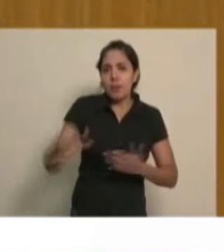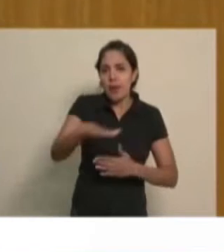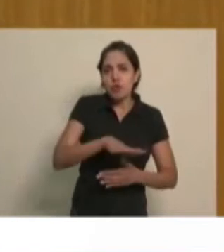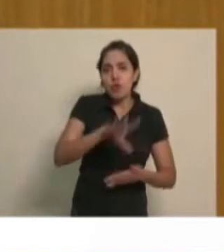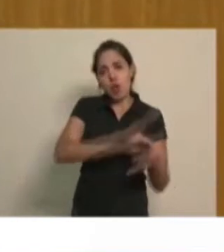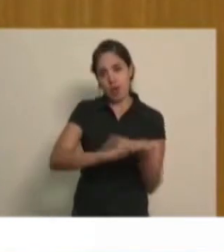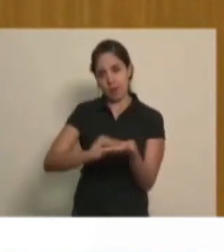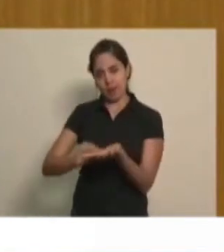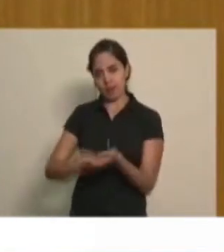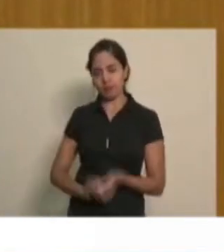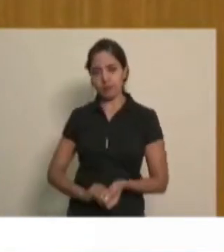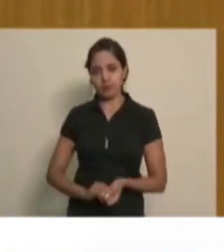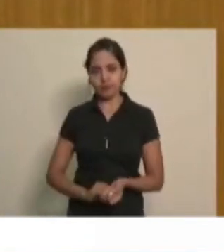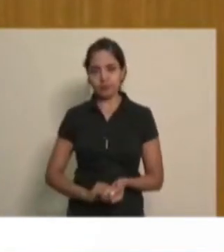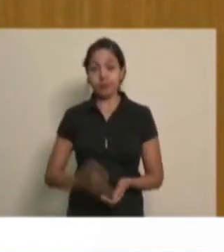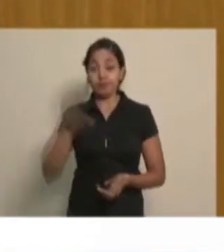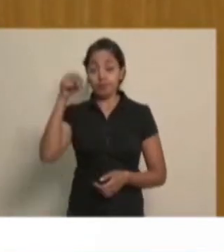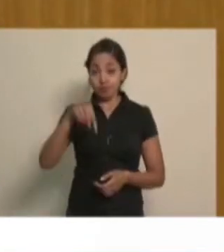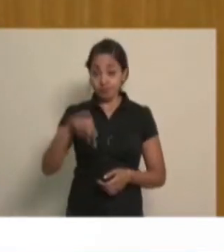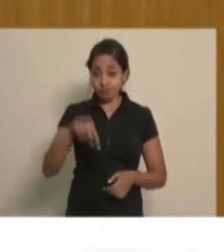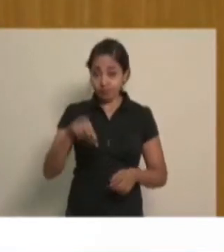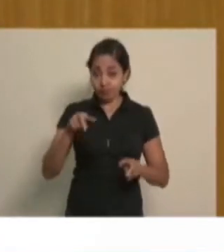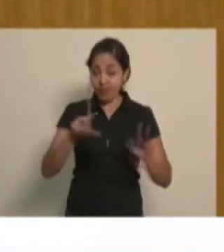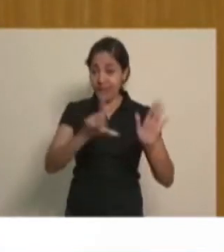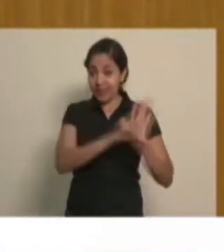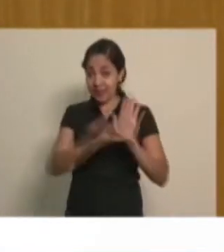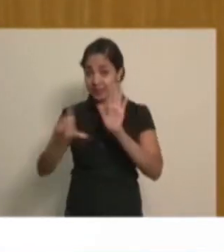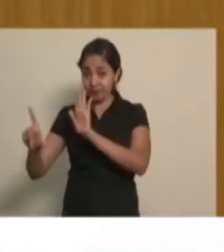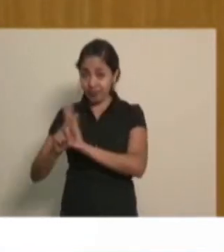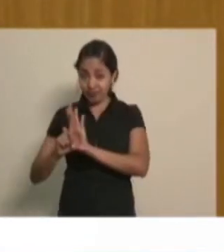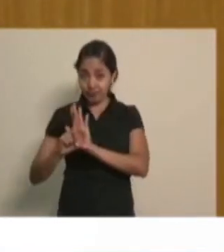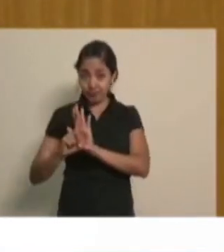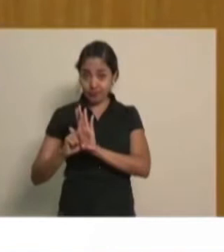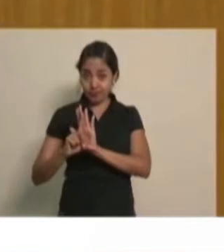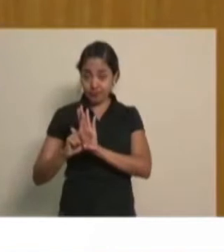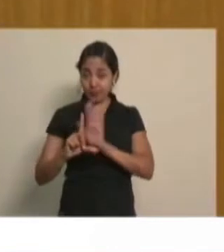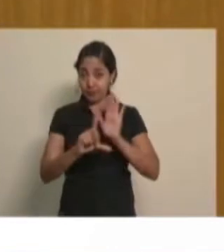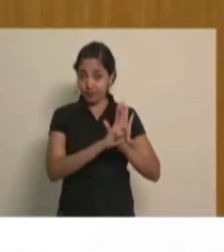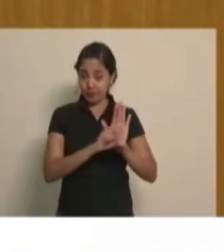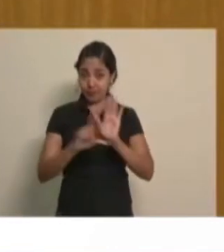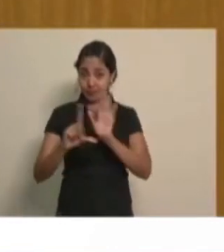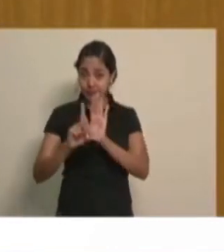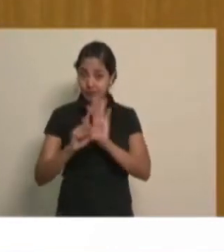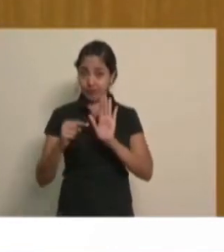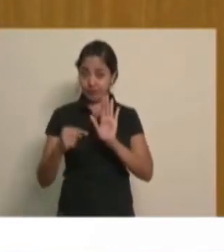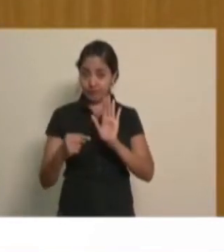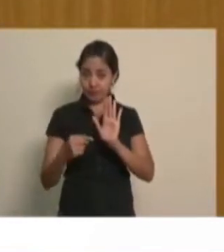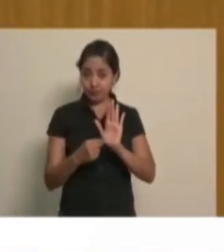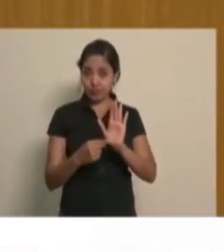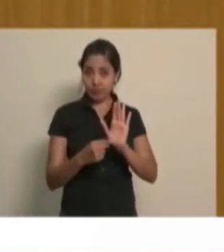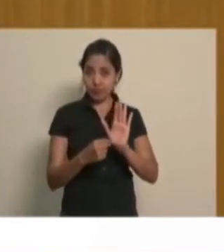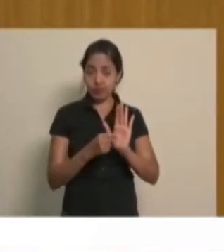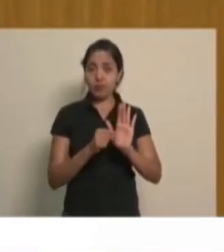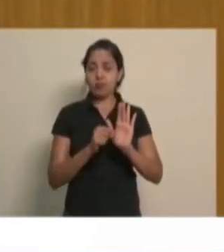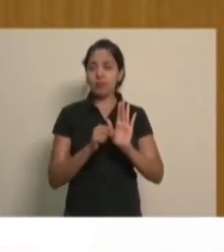empleados. En este marco, además de las dos leyes con afectación directa